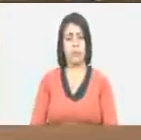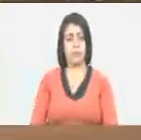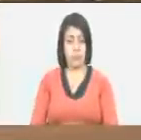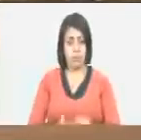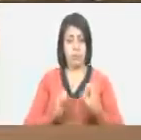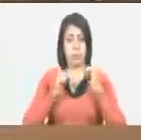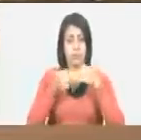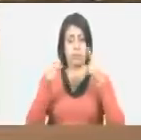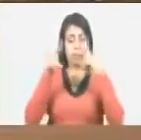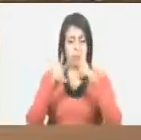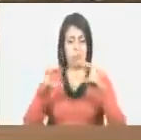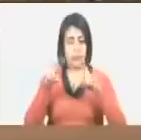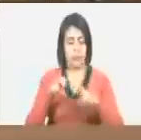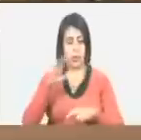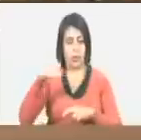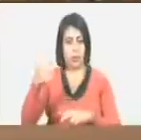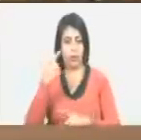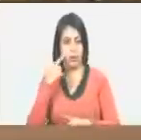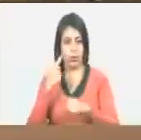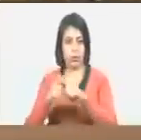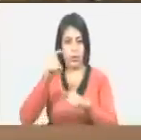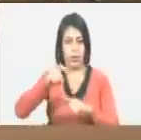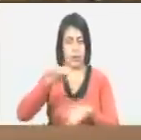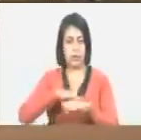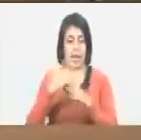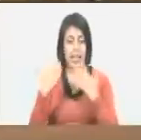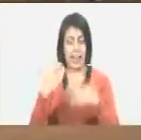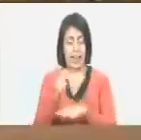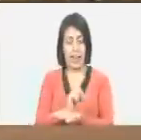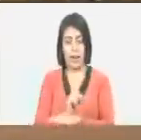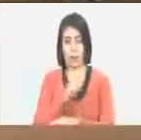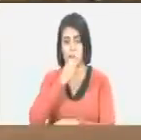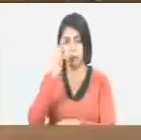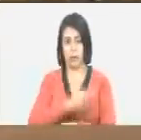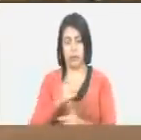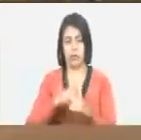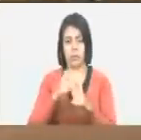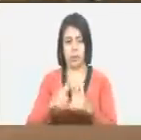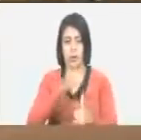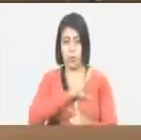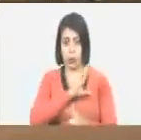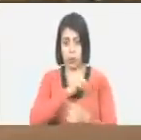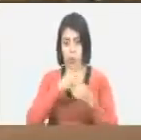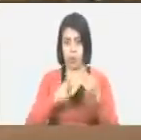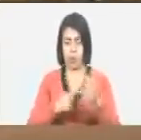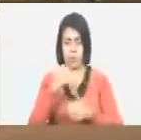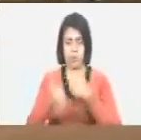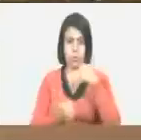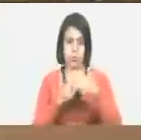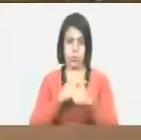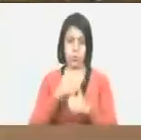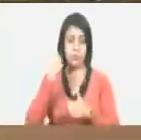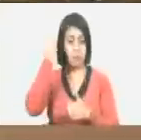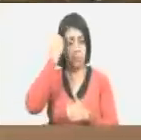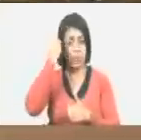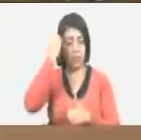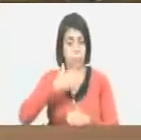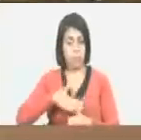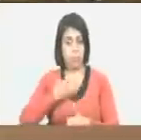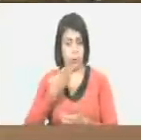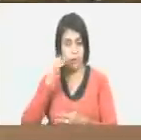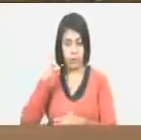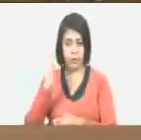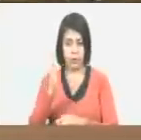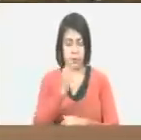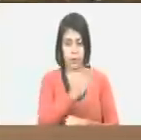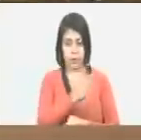el inicio del proceso, cuando fuere necesario y urgente asegurar un bien objeto sobre el cual presumiblemente pudiese recaer